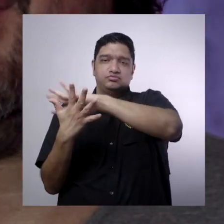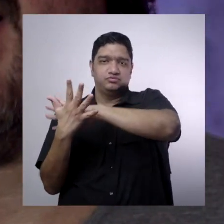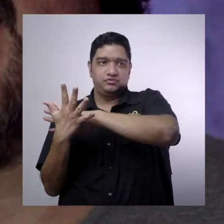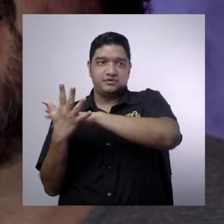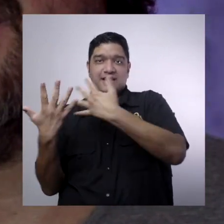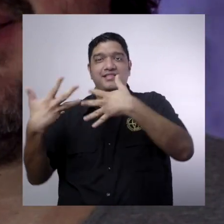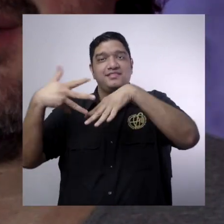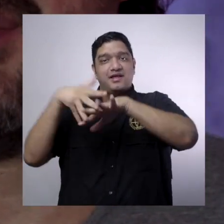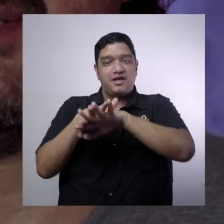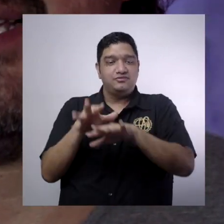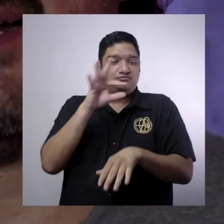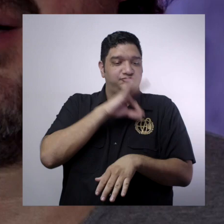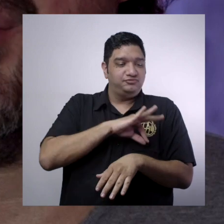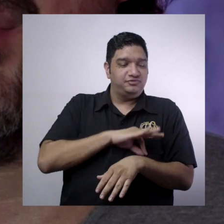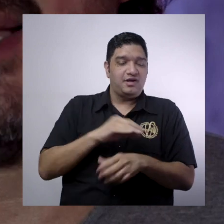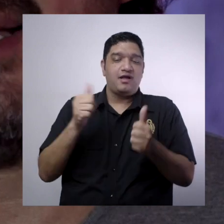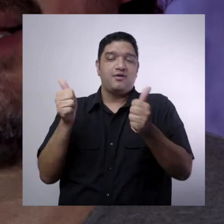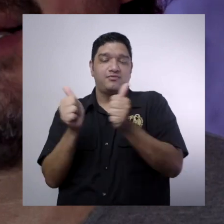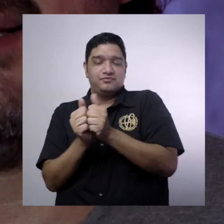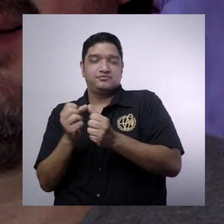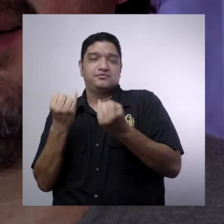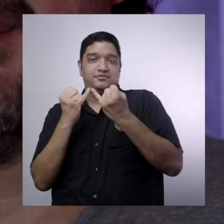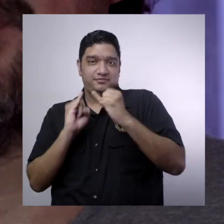que originalmente pues era una